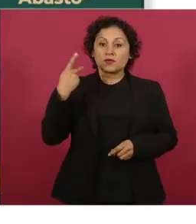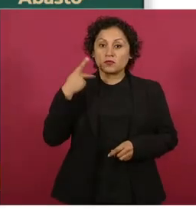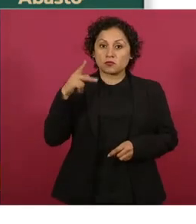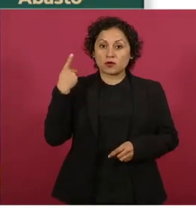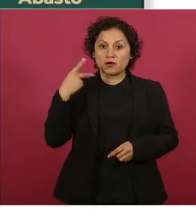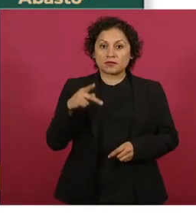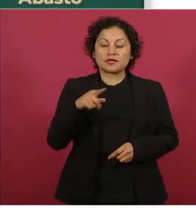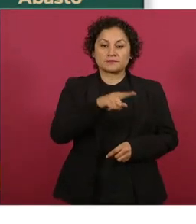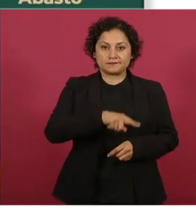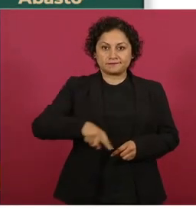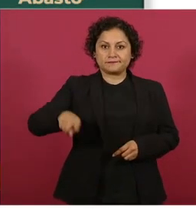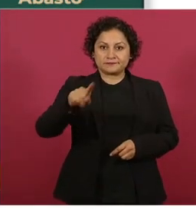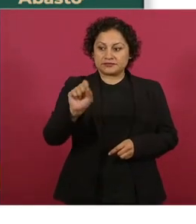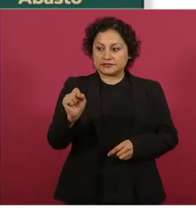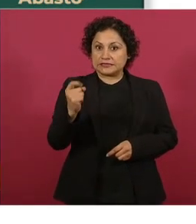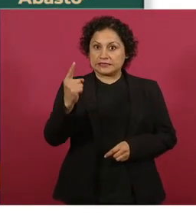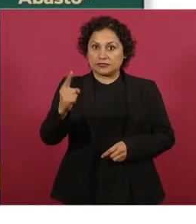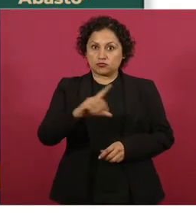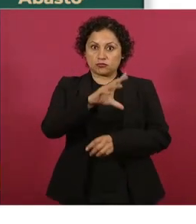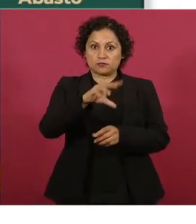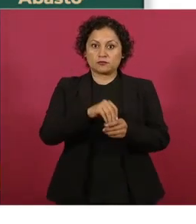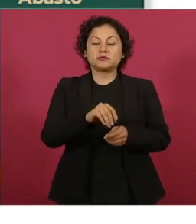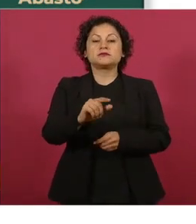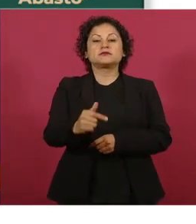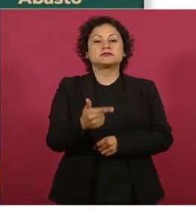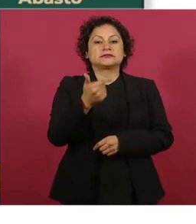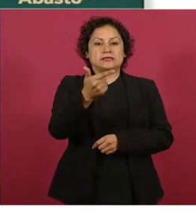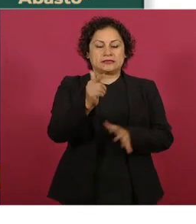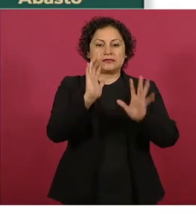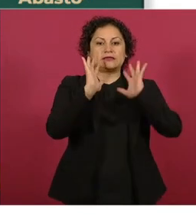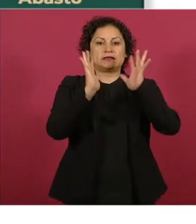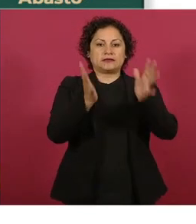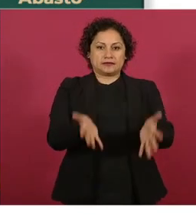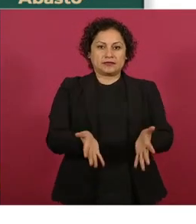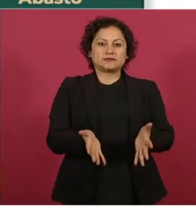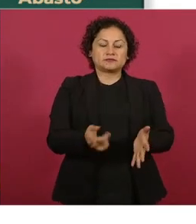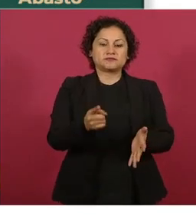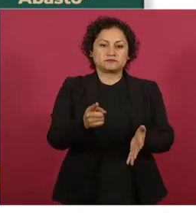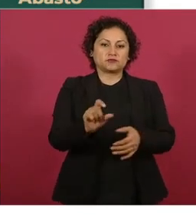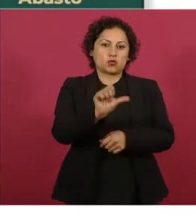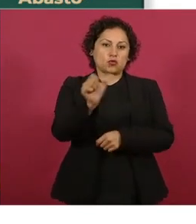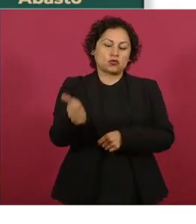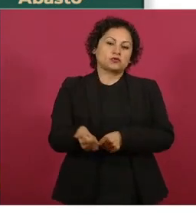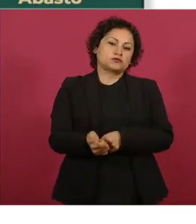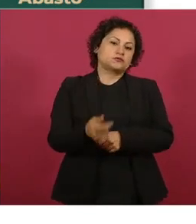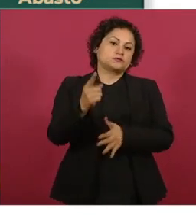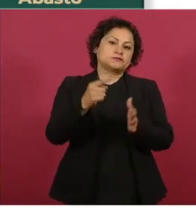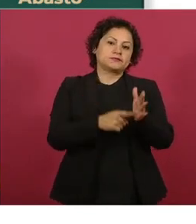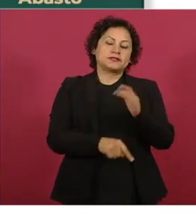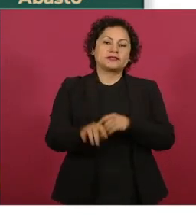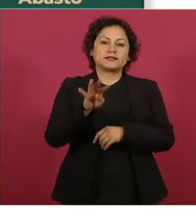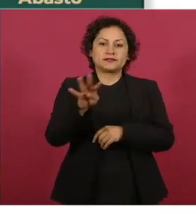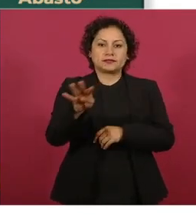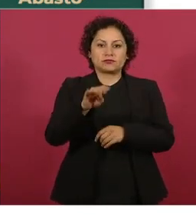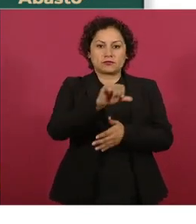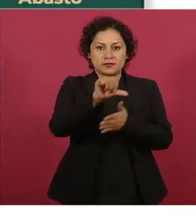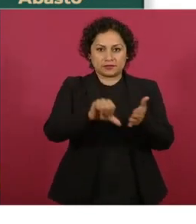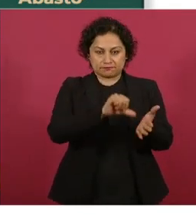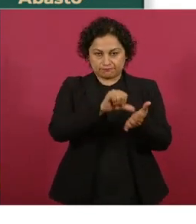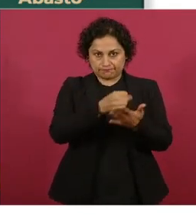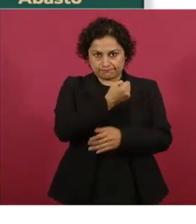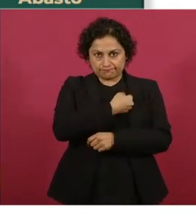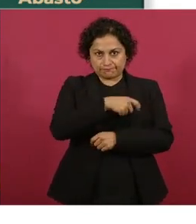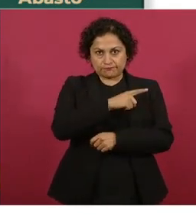7 de 61 hospitales y 331 de 1.019 centros de salud. Tiene 838 claves